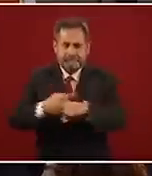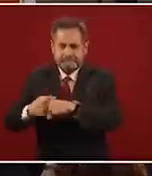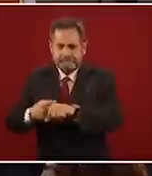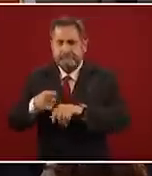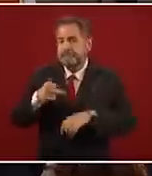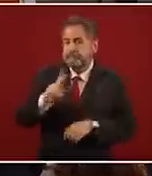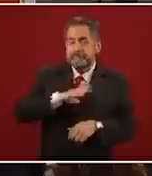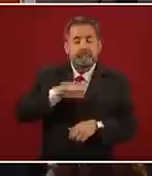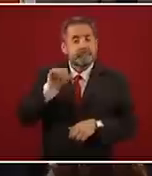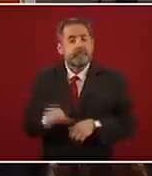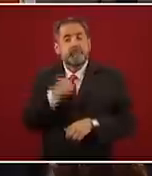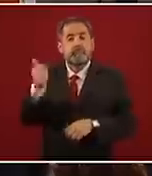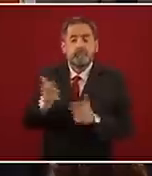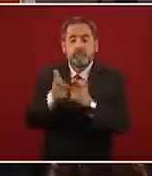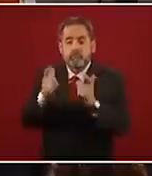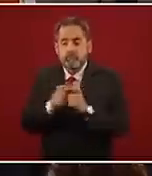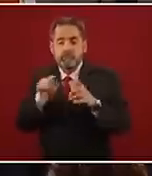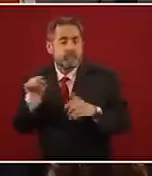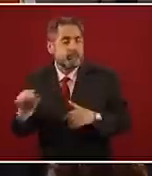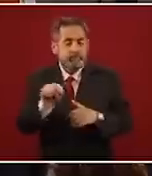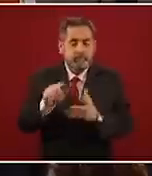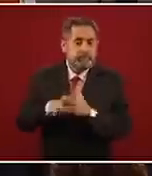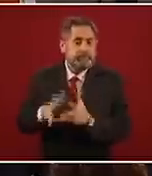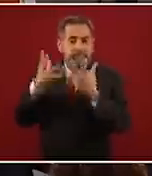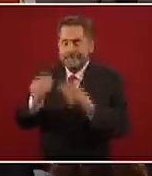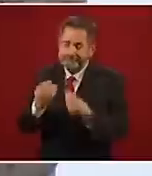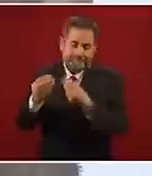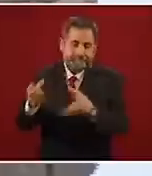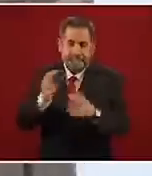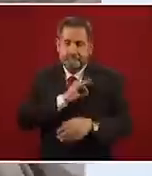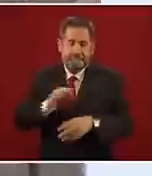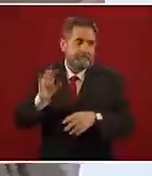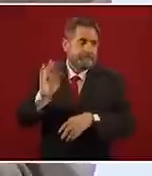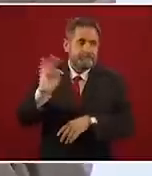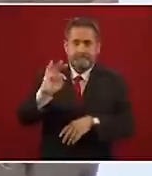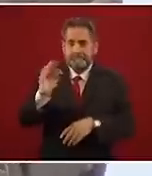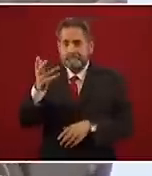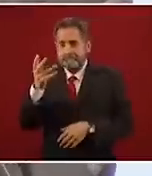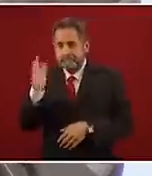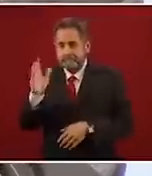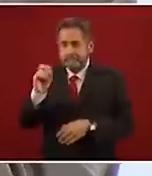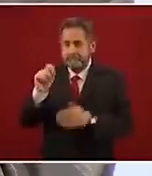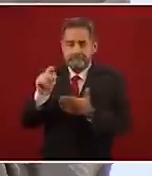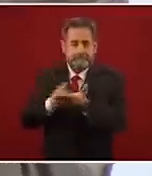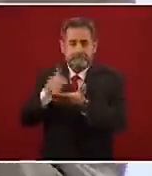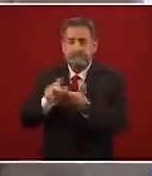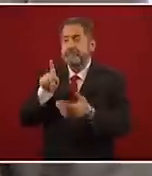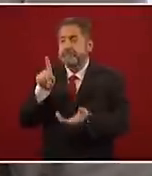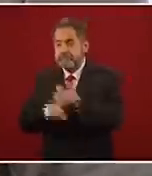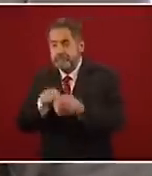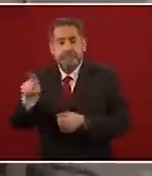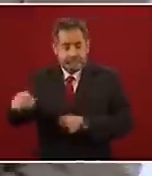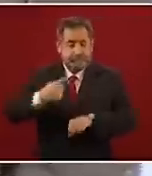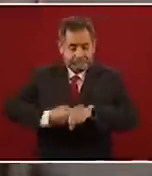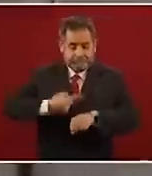muchísimo más grande, aún no se puede saber cuántos, pero muchísimo, estamos hablando posiblemente de 10, 20 veces más, de personas que se